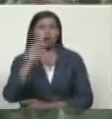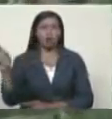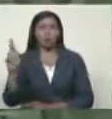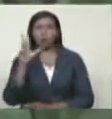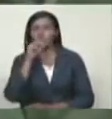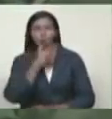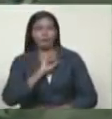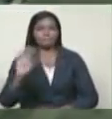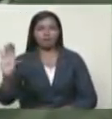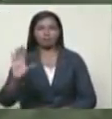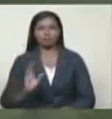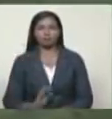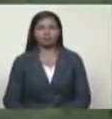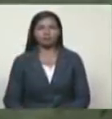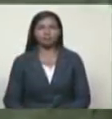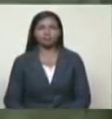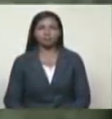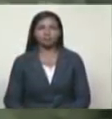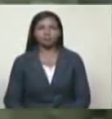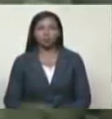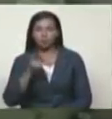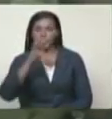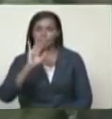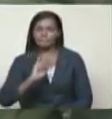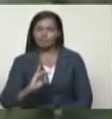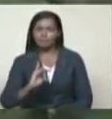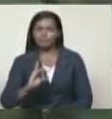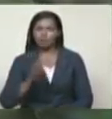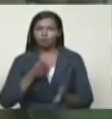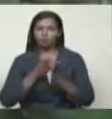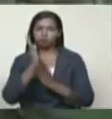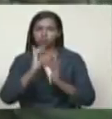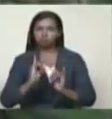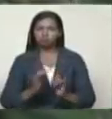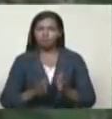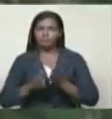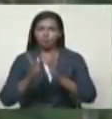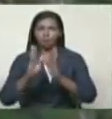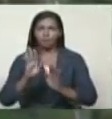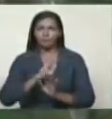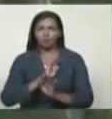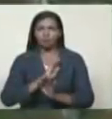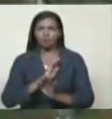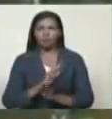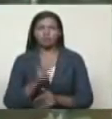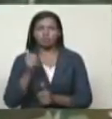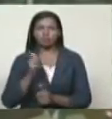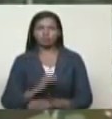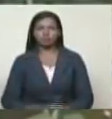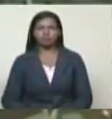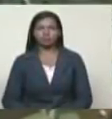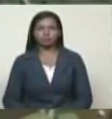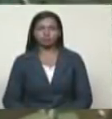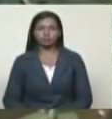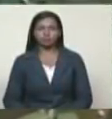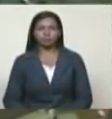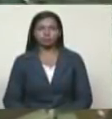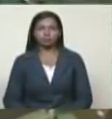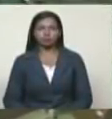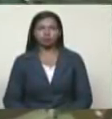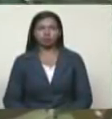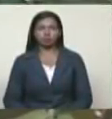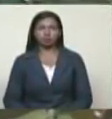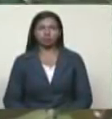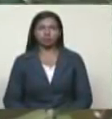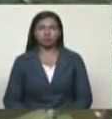patria. Son ustedes la columna central de la estabilidad, de la cohesión, de la integridad de